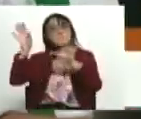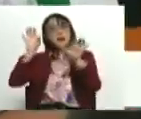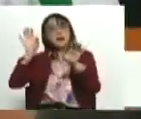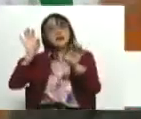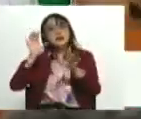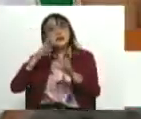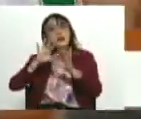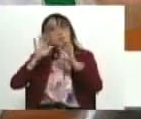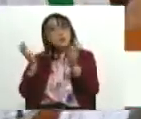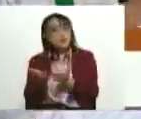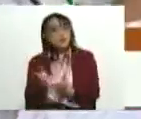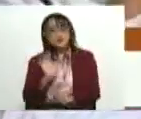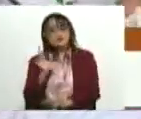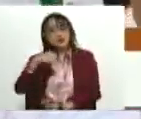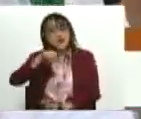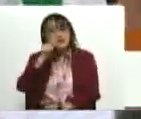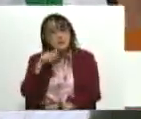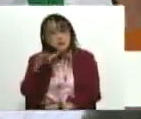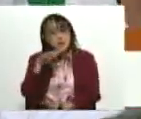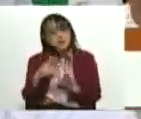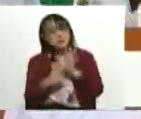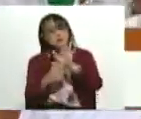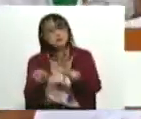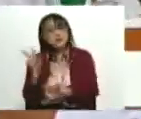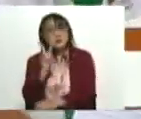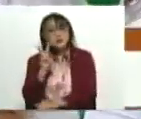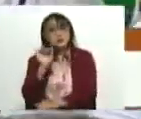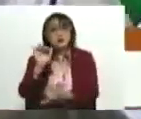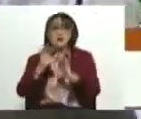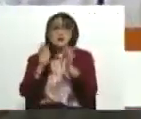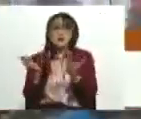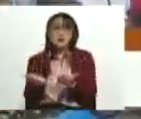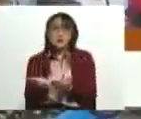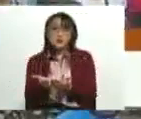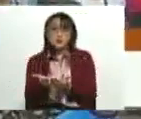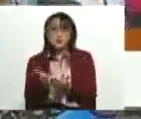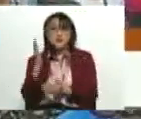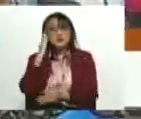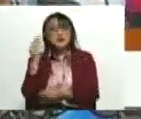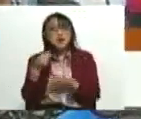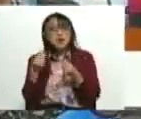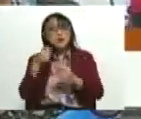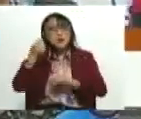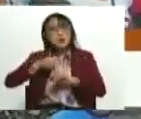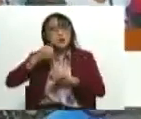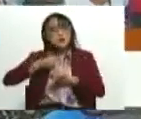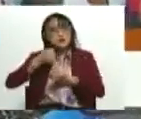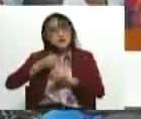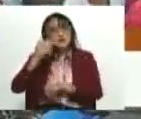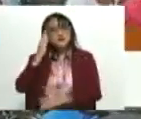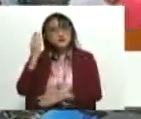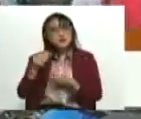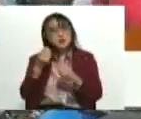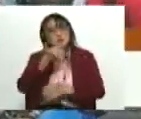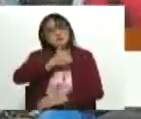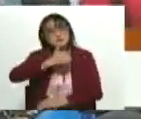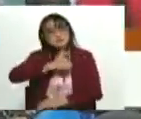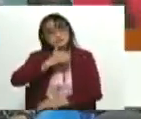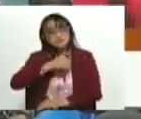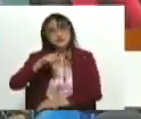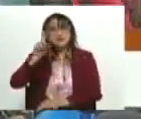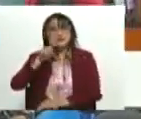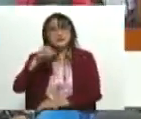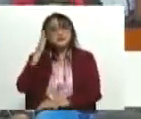Este pueblo le ha demostrado a Venezuela y al mundo que sabe cómo luchar, que sabe cómo resistir, pero